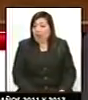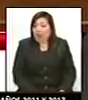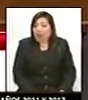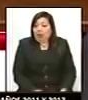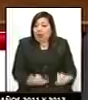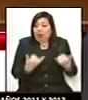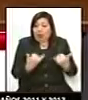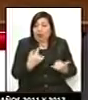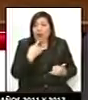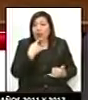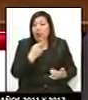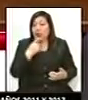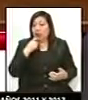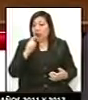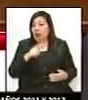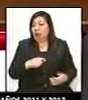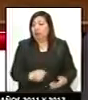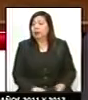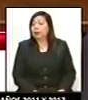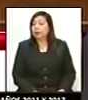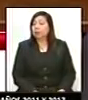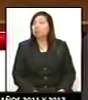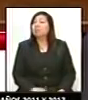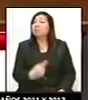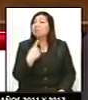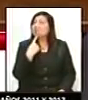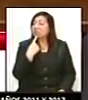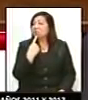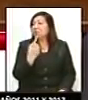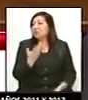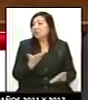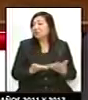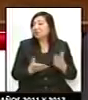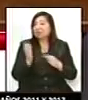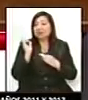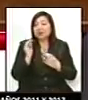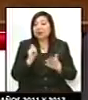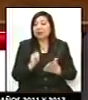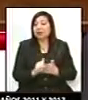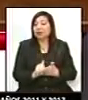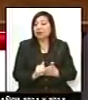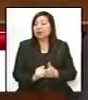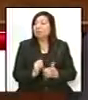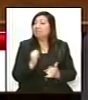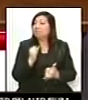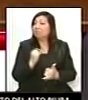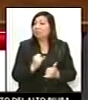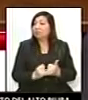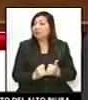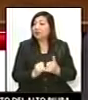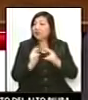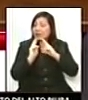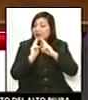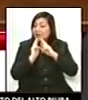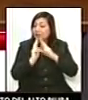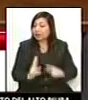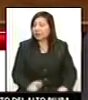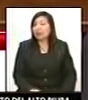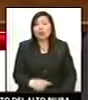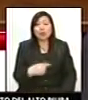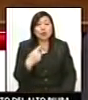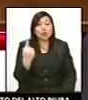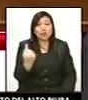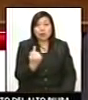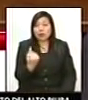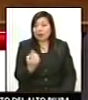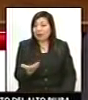Dicho esto, es necesario, por lo tanto, señalar que la exposición de las conclusiones y las recomendaciones solamente